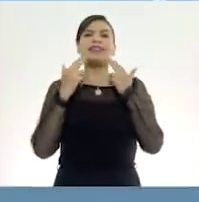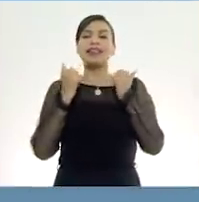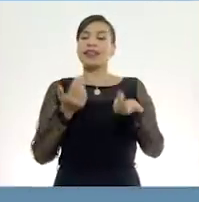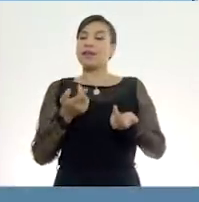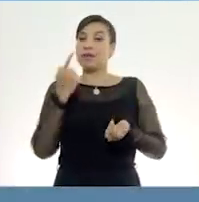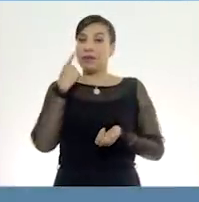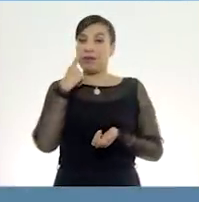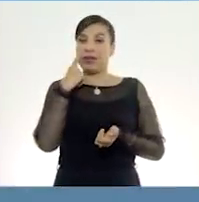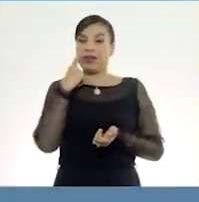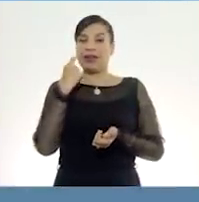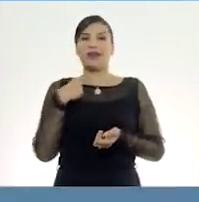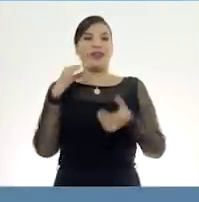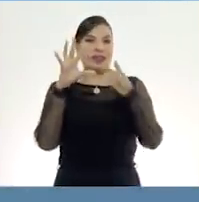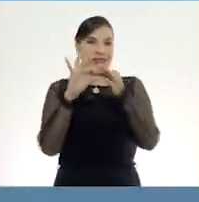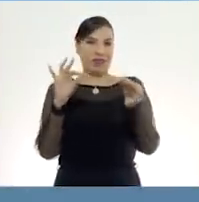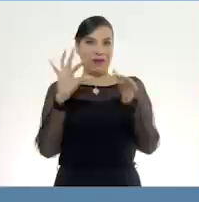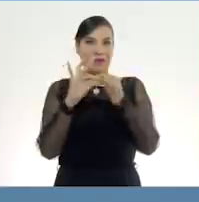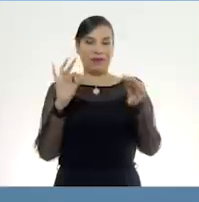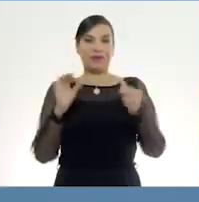Pues mire, le voy a contar.